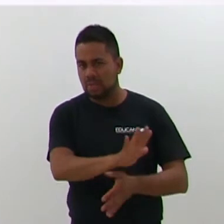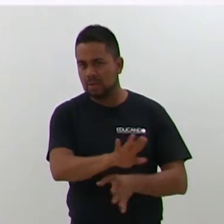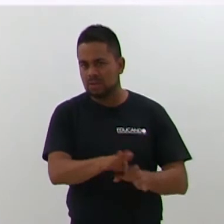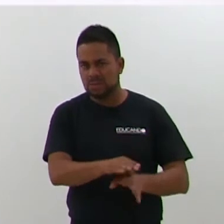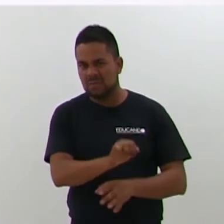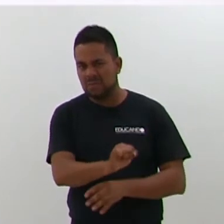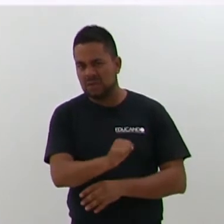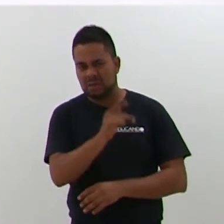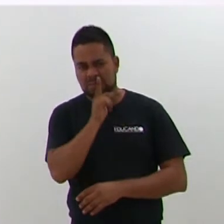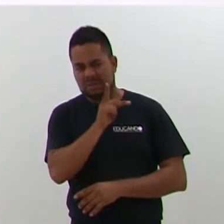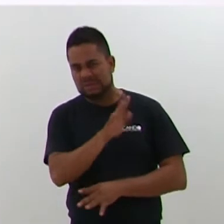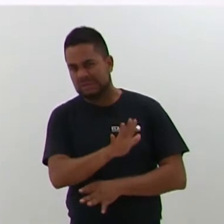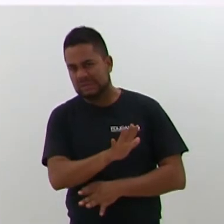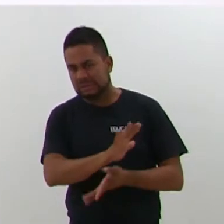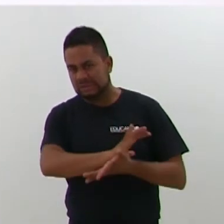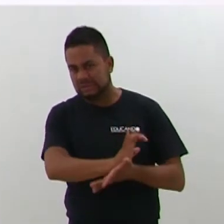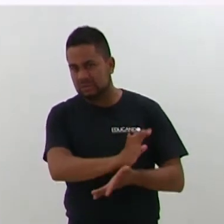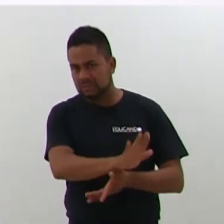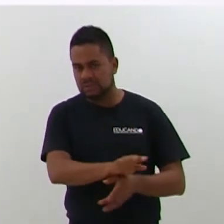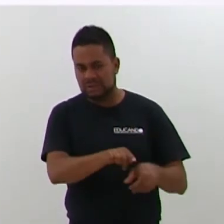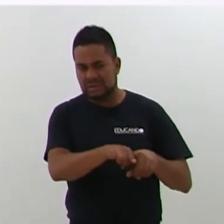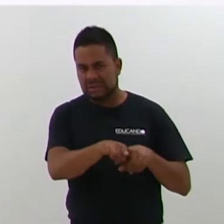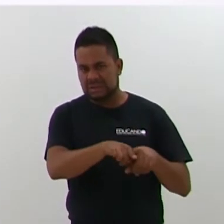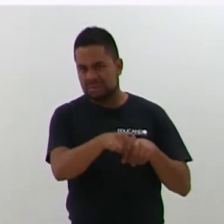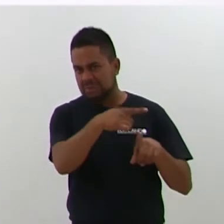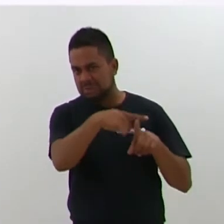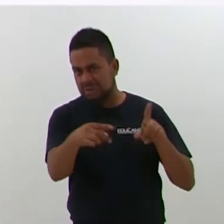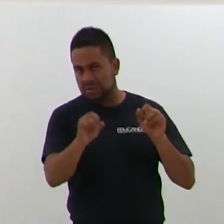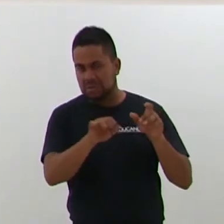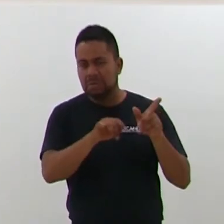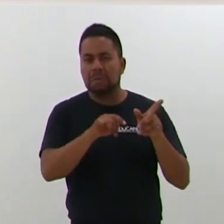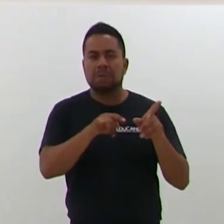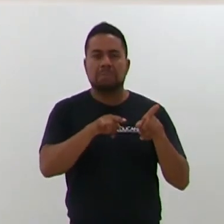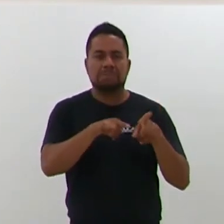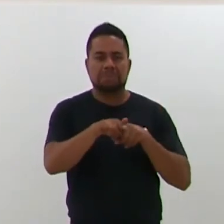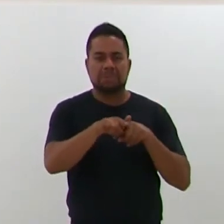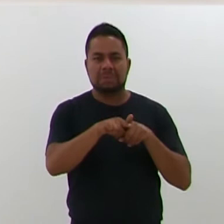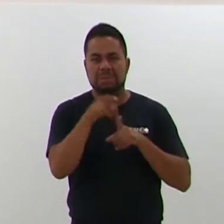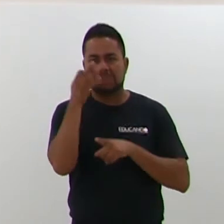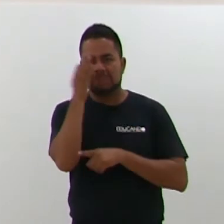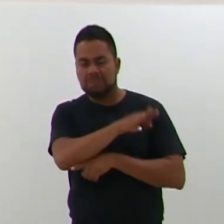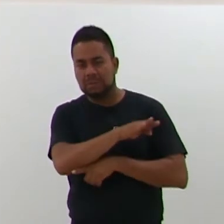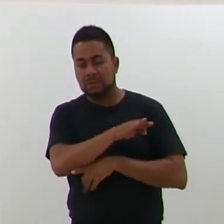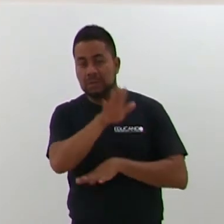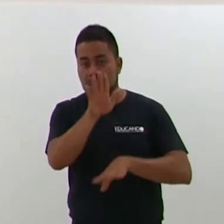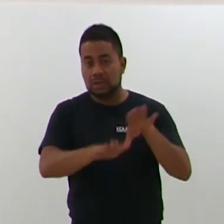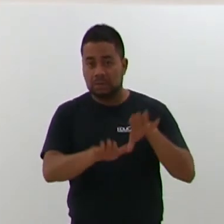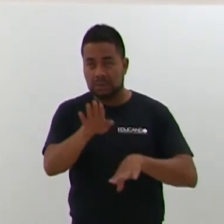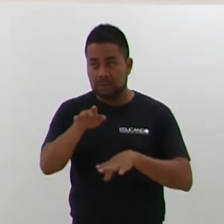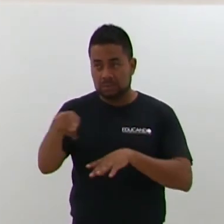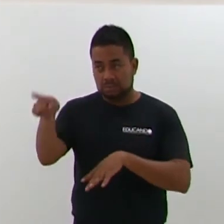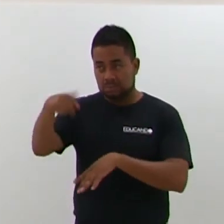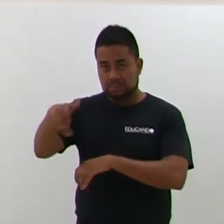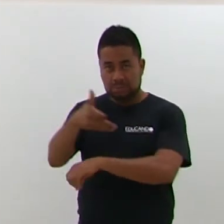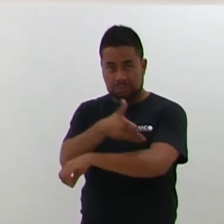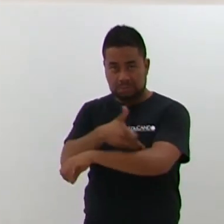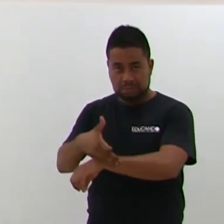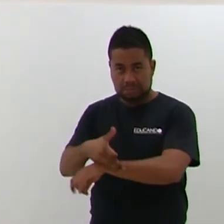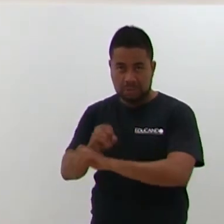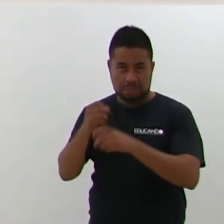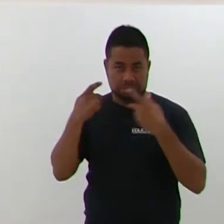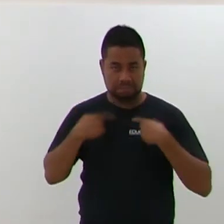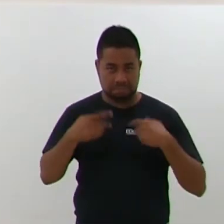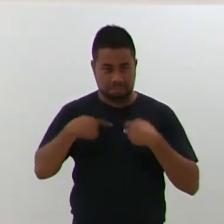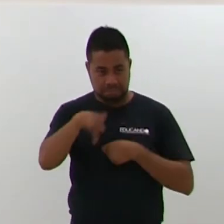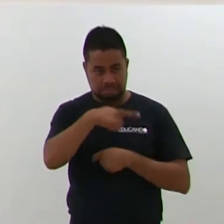muy agresiva, ¿no? Hermanastro. Pero pues es generalmente, a veces hay familias que, hay personas